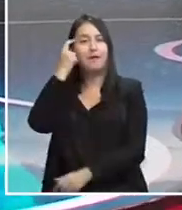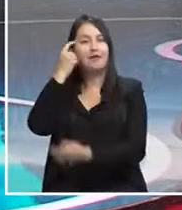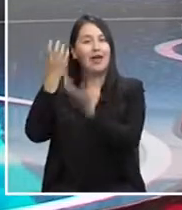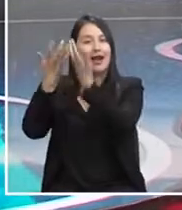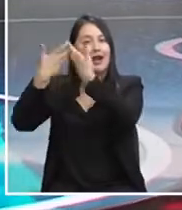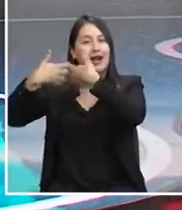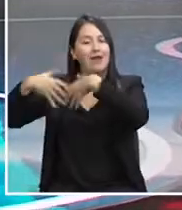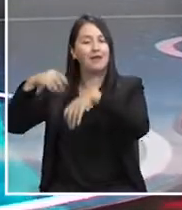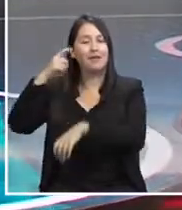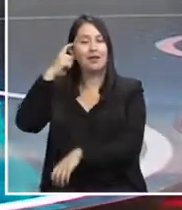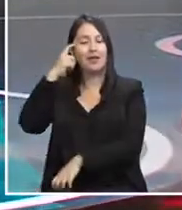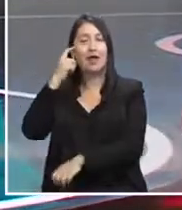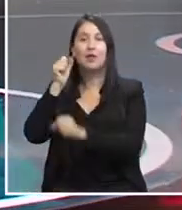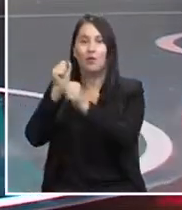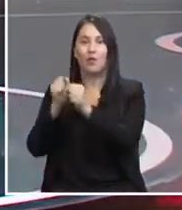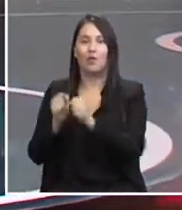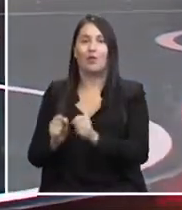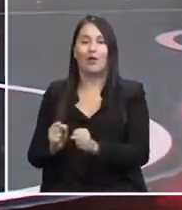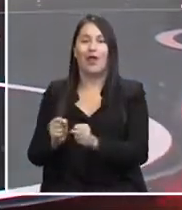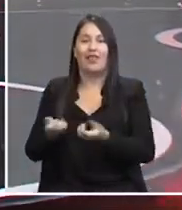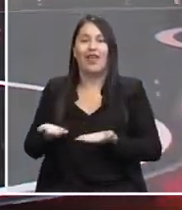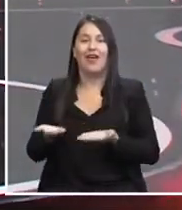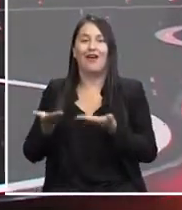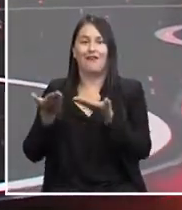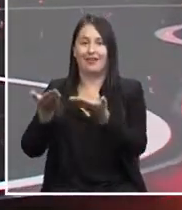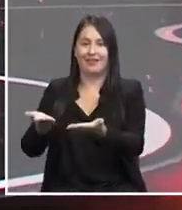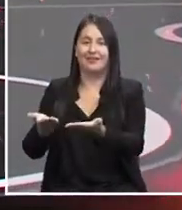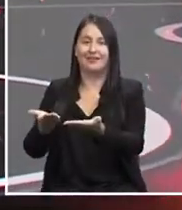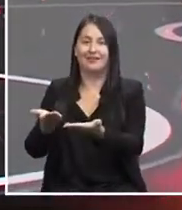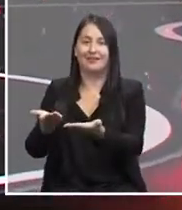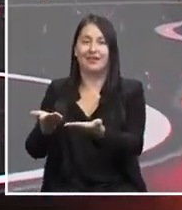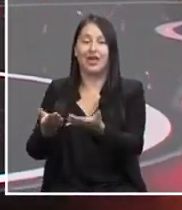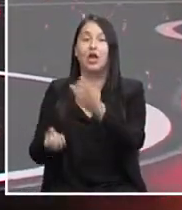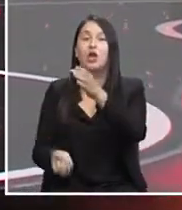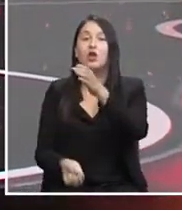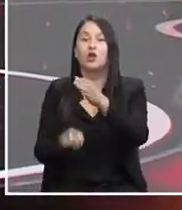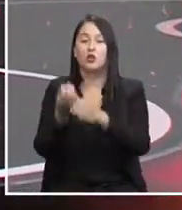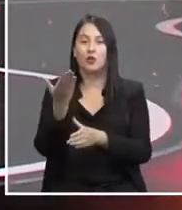reflexivo que sea capaz de ofrecer